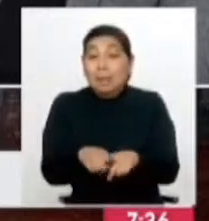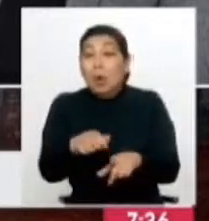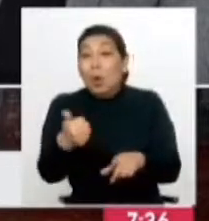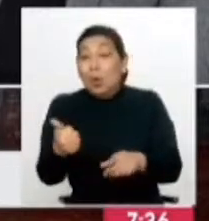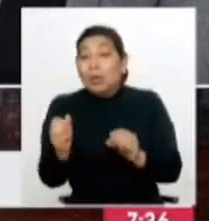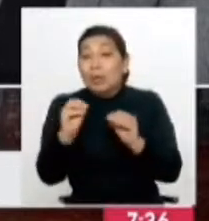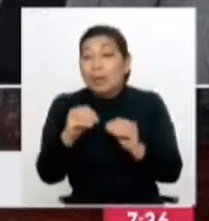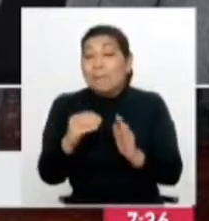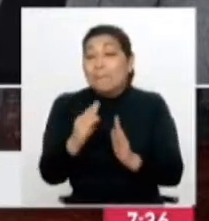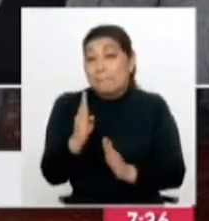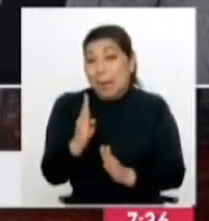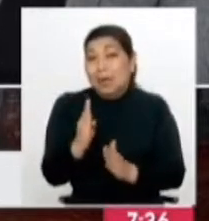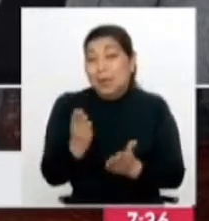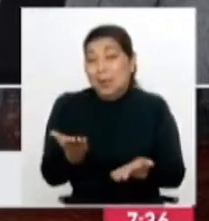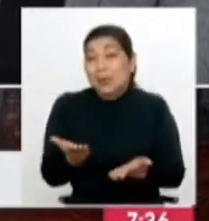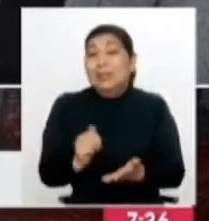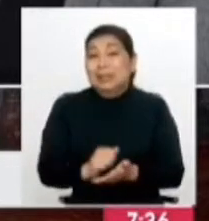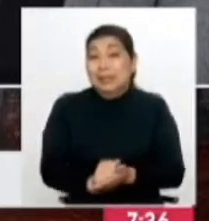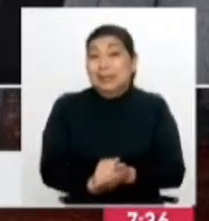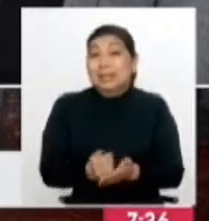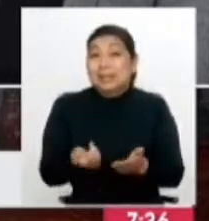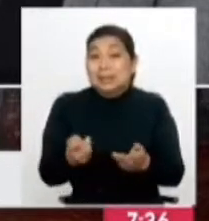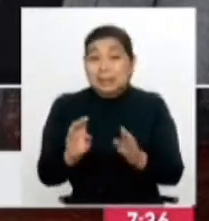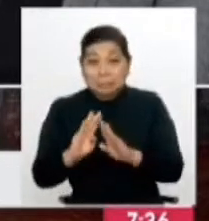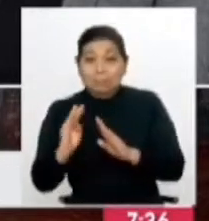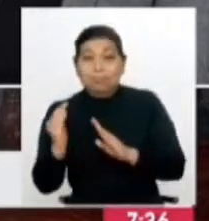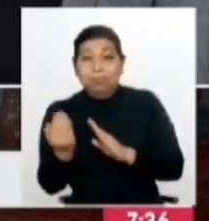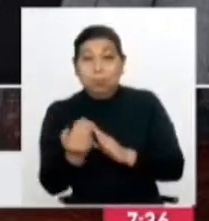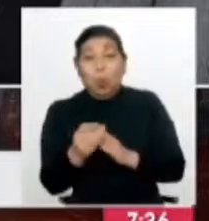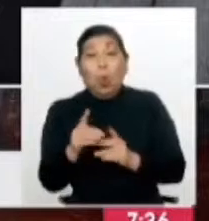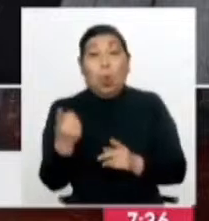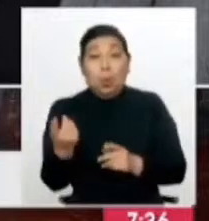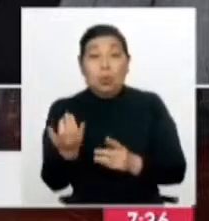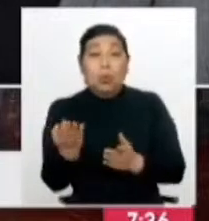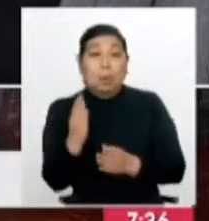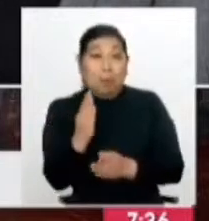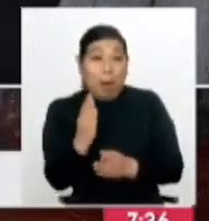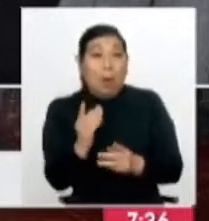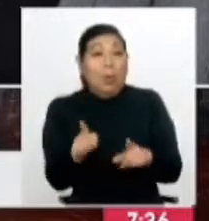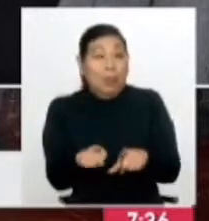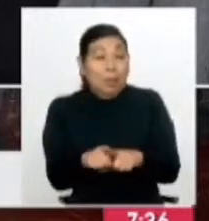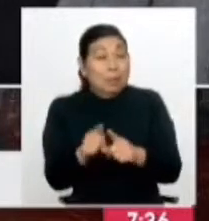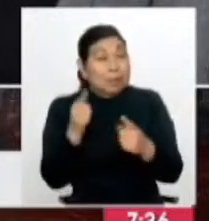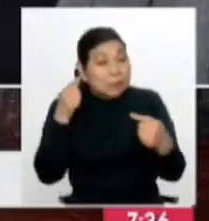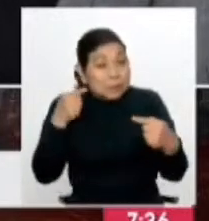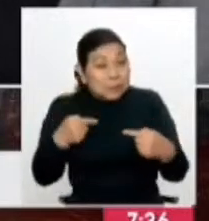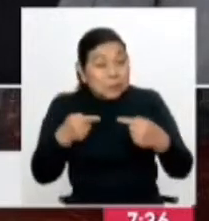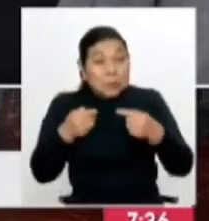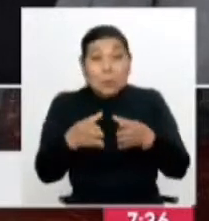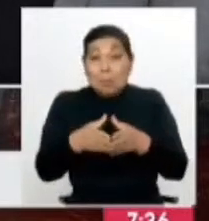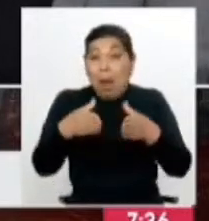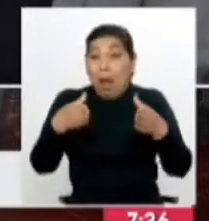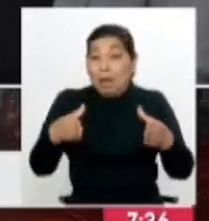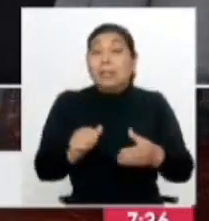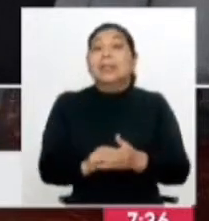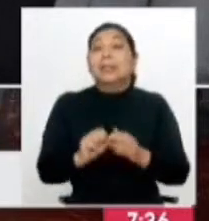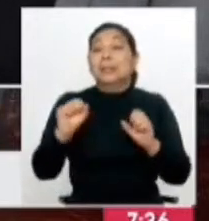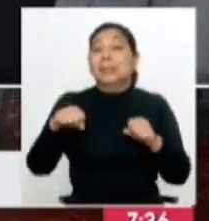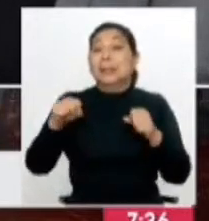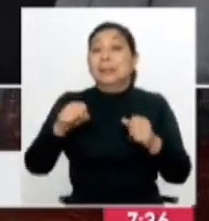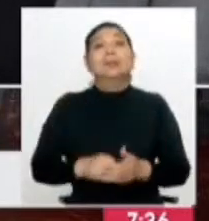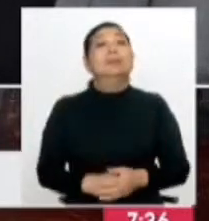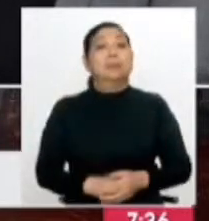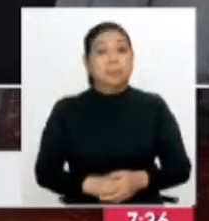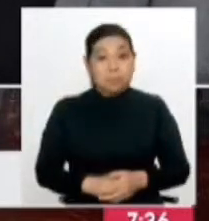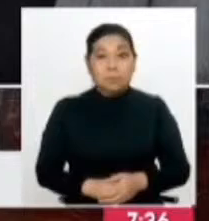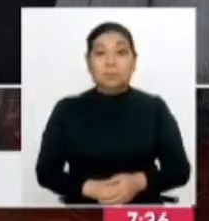otras propuestas bancarias, es decir, tienen que cerrar el círculo también con otras instituciones. O sea, el reto pues es inmenso, ¿no? Sí, la verdad